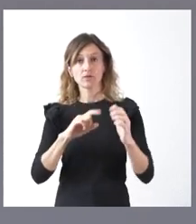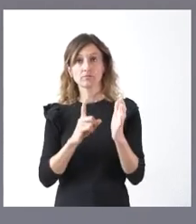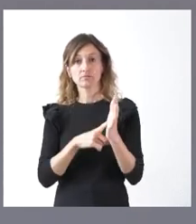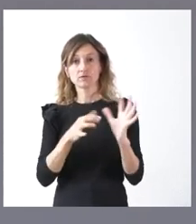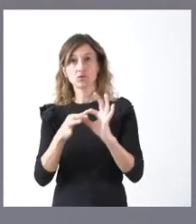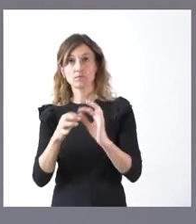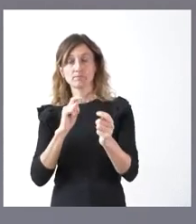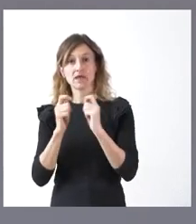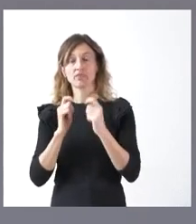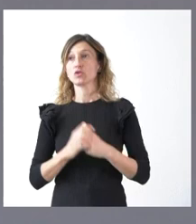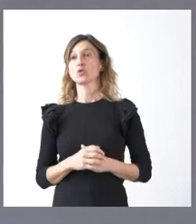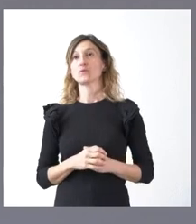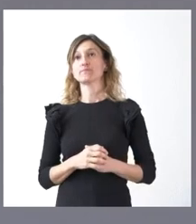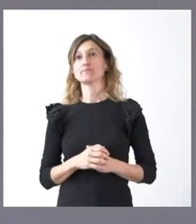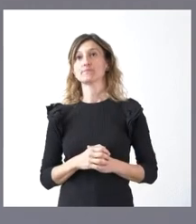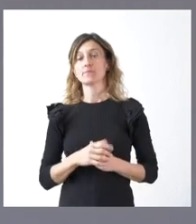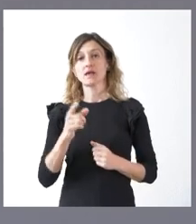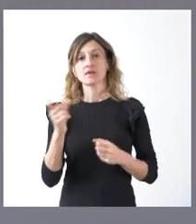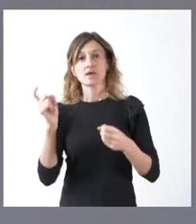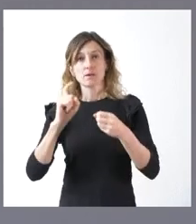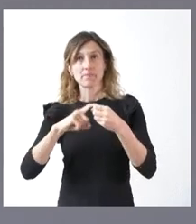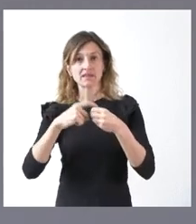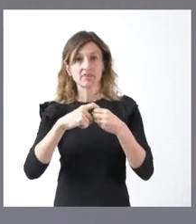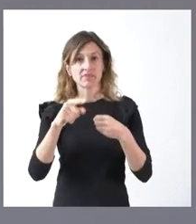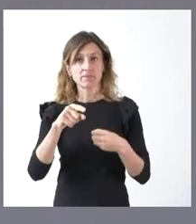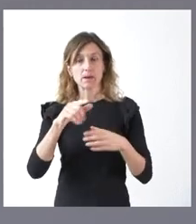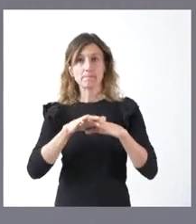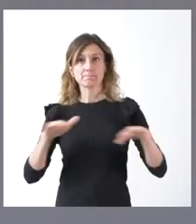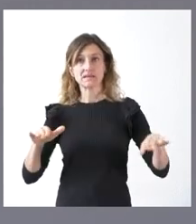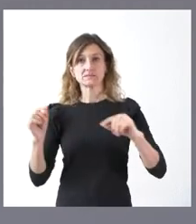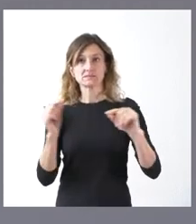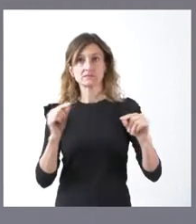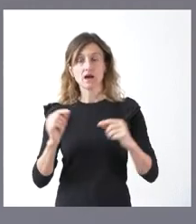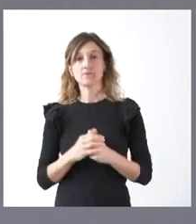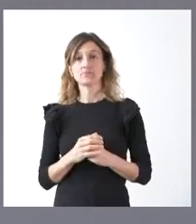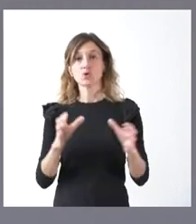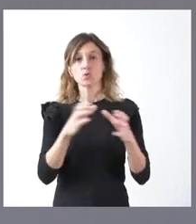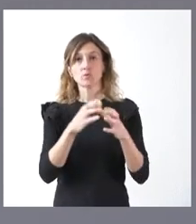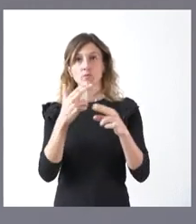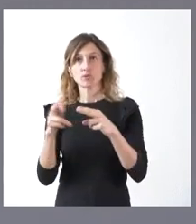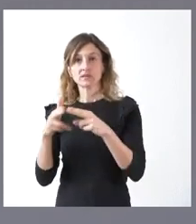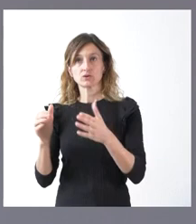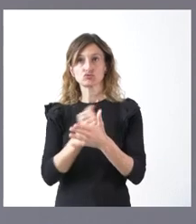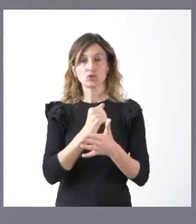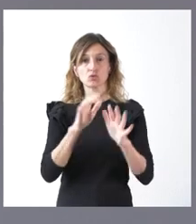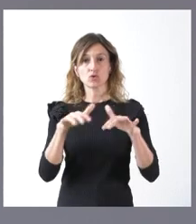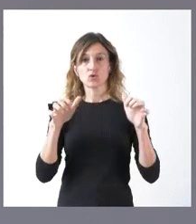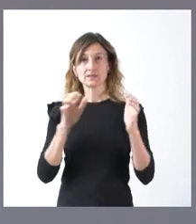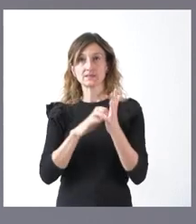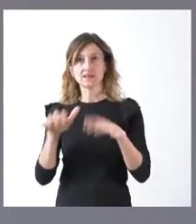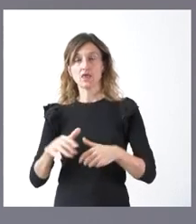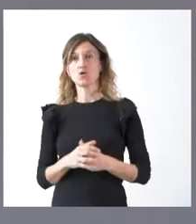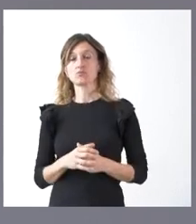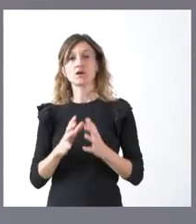medio de comunicación y hay participando en esa mesa Pues todos los grupos políticos que representan las cortes de Castilla y león y